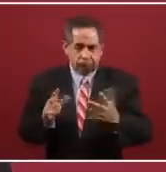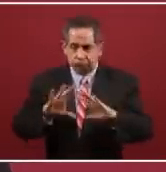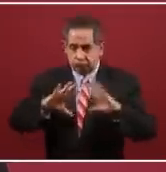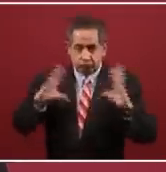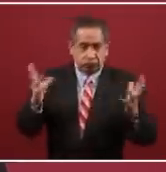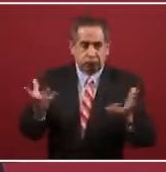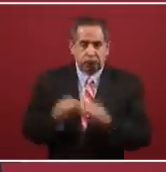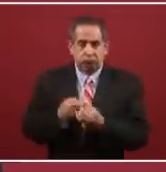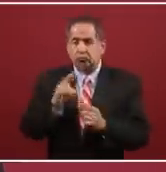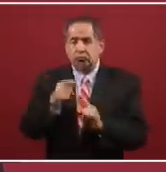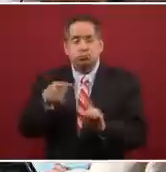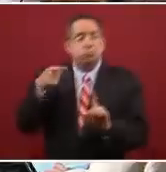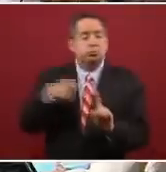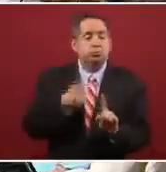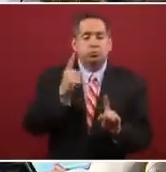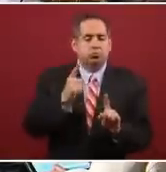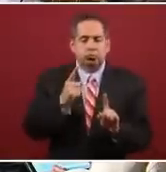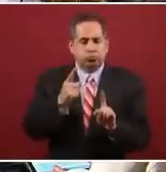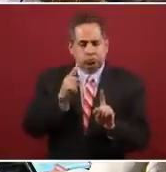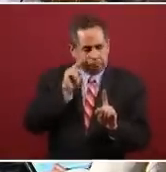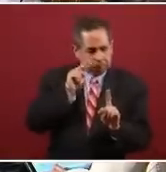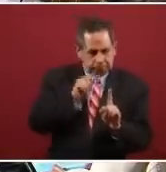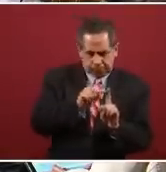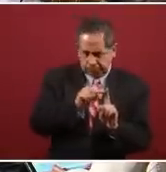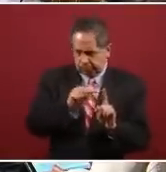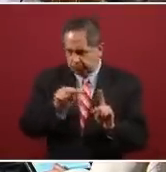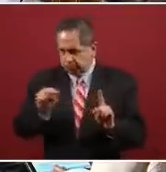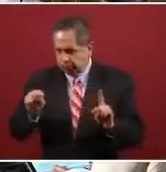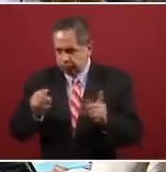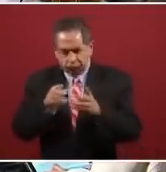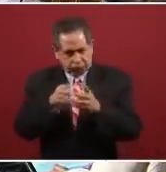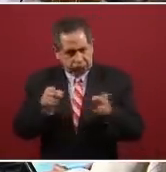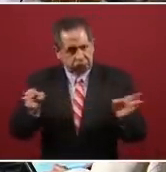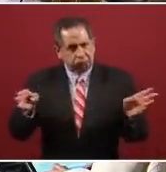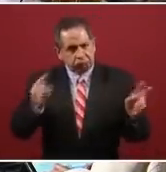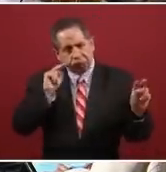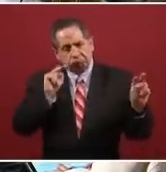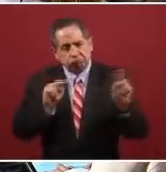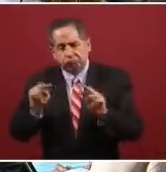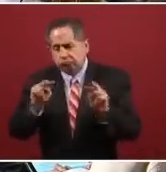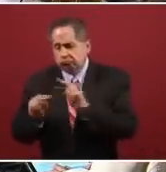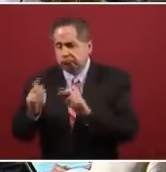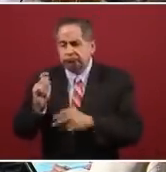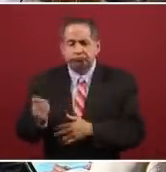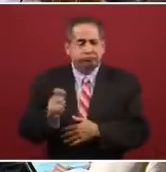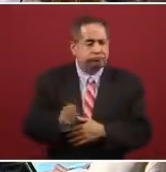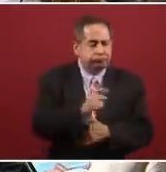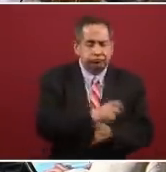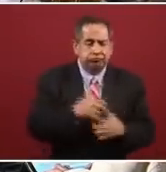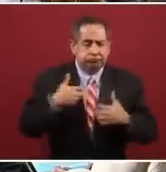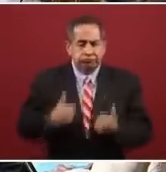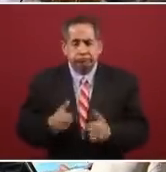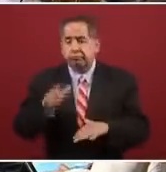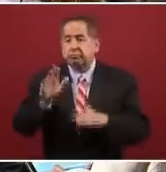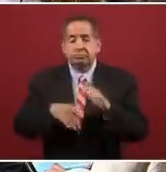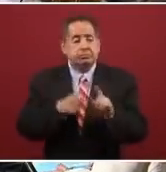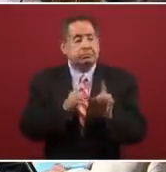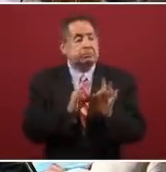conjunto, porque a veces se olvidan las causas y se ven nada más los